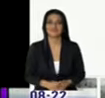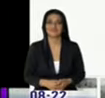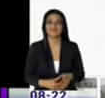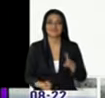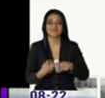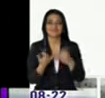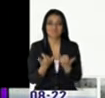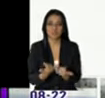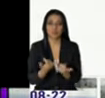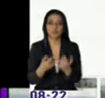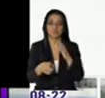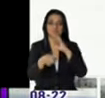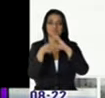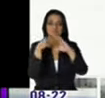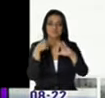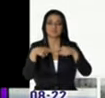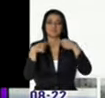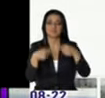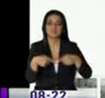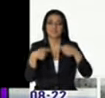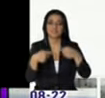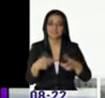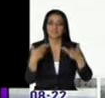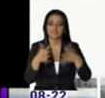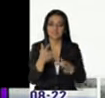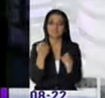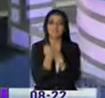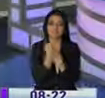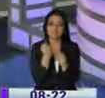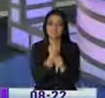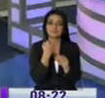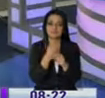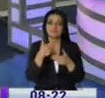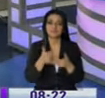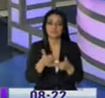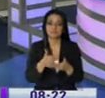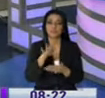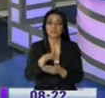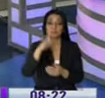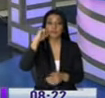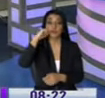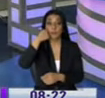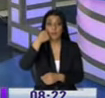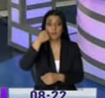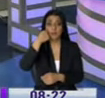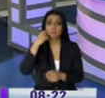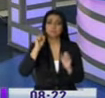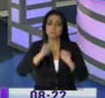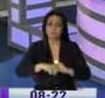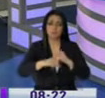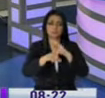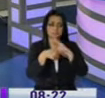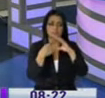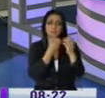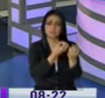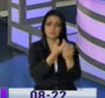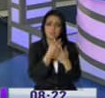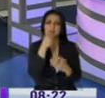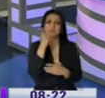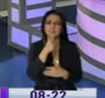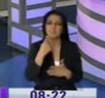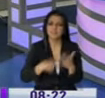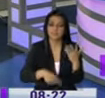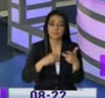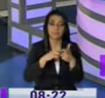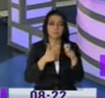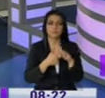ha enviado. Día a día nosotros trabajamos en su beneficio. Recuerde, pues, hacernos saber sus necesidades, que